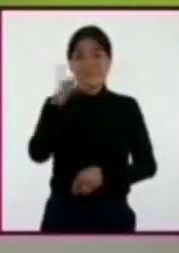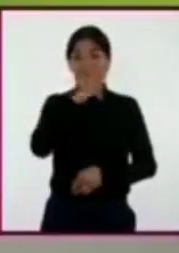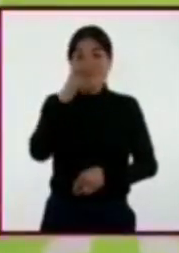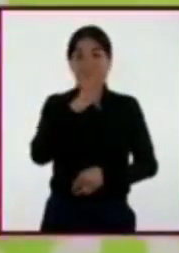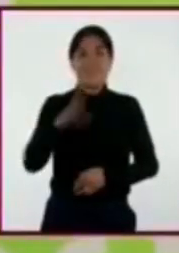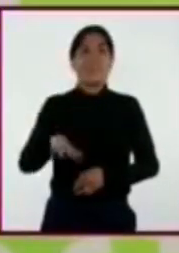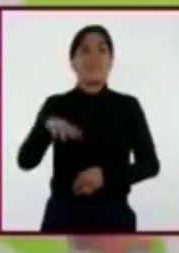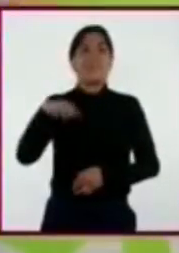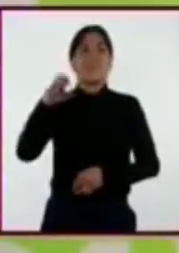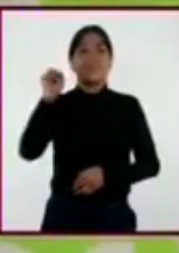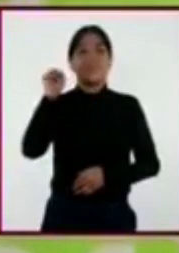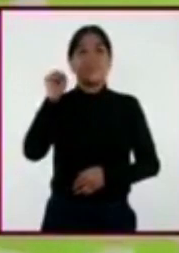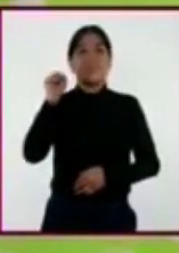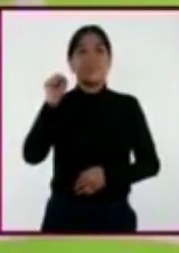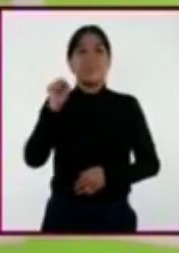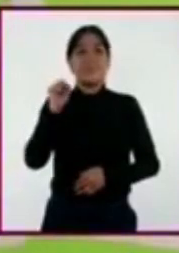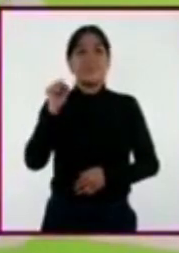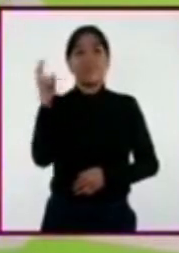Inhalamos.